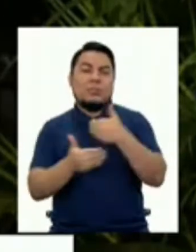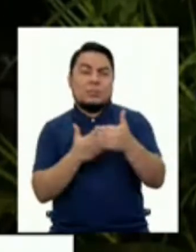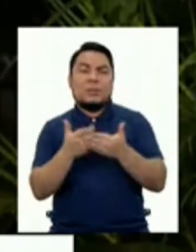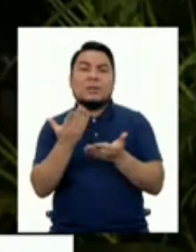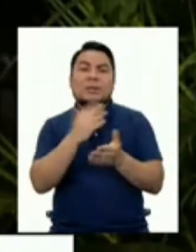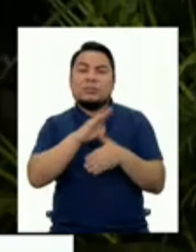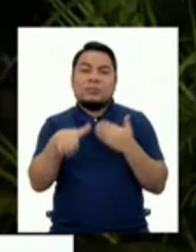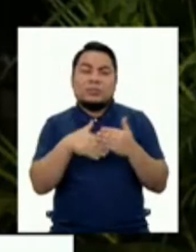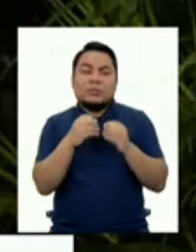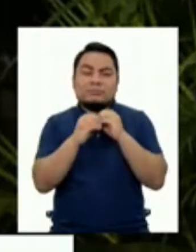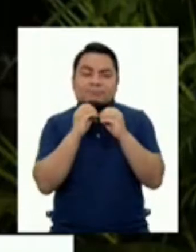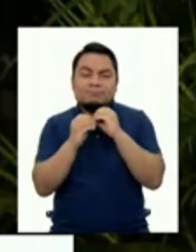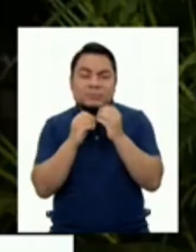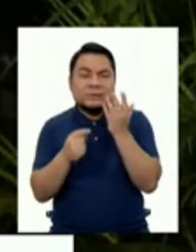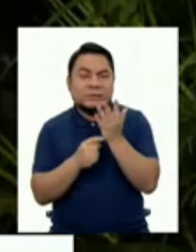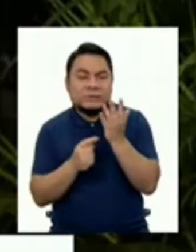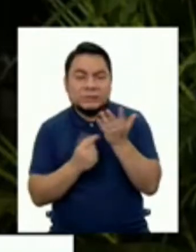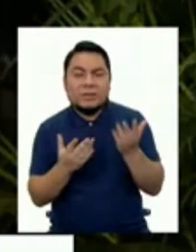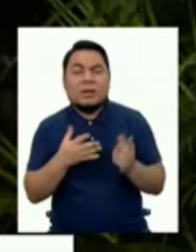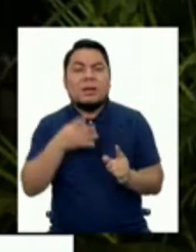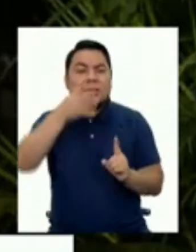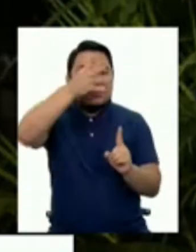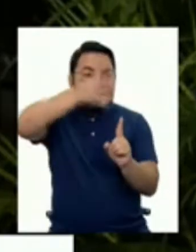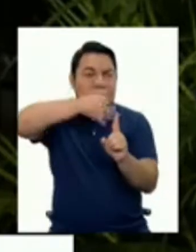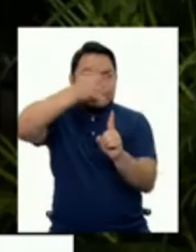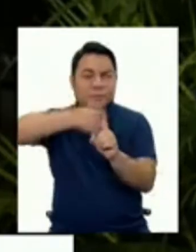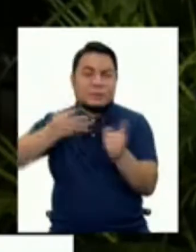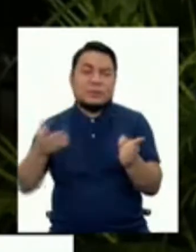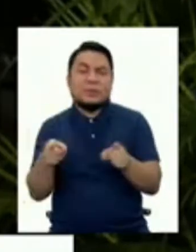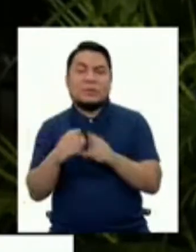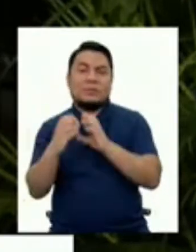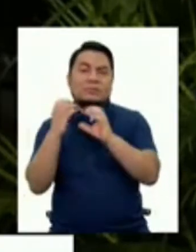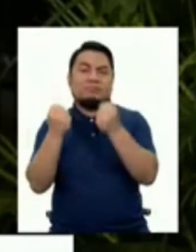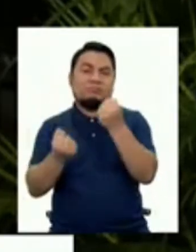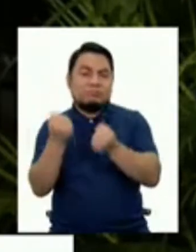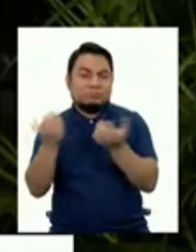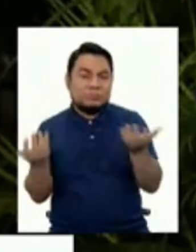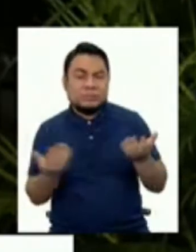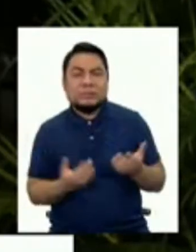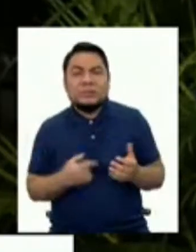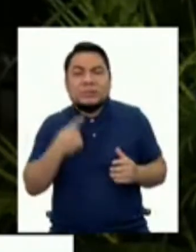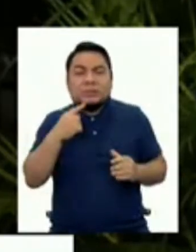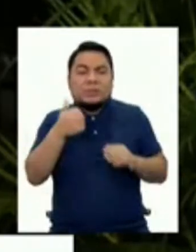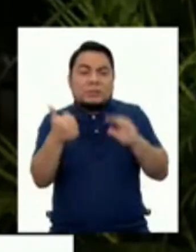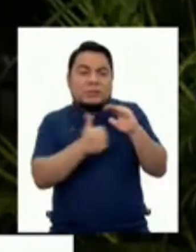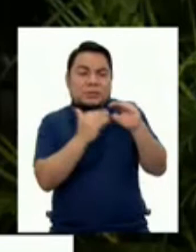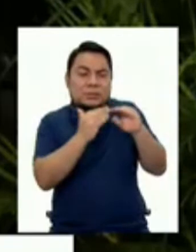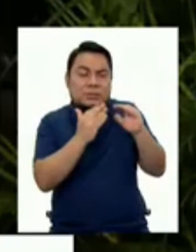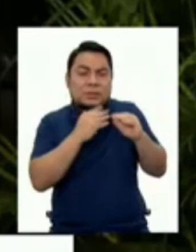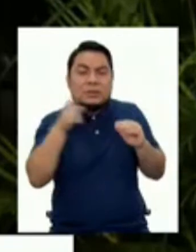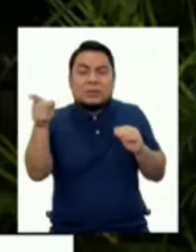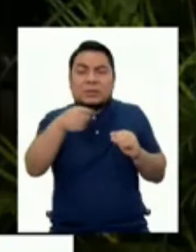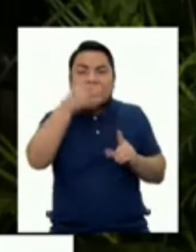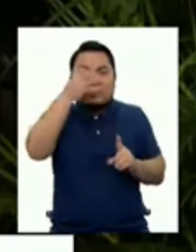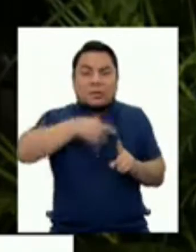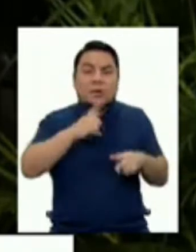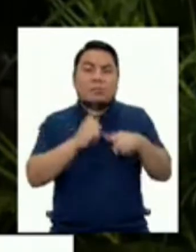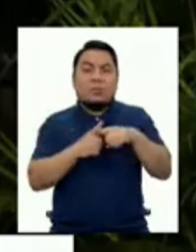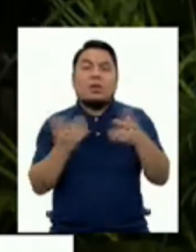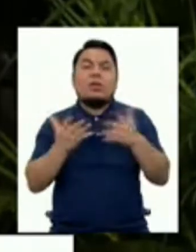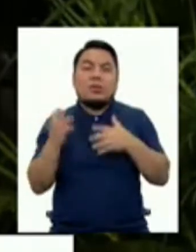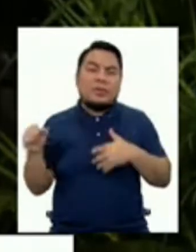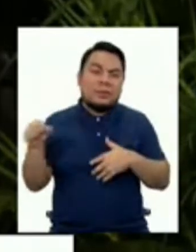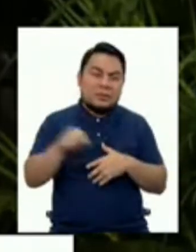requerimientos técnicos, llámese las pruebas, el transporte, lo que es la cuarentena, si salieran positivos alguno de ellos, deben